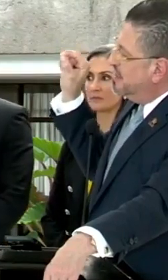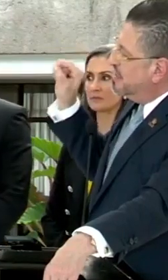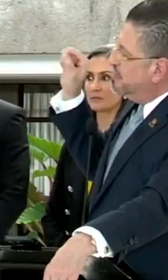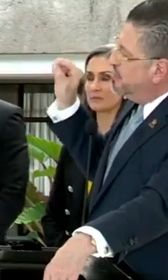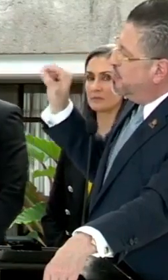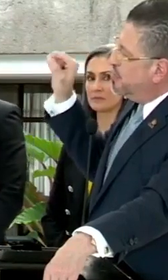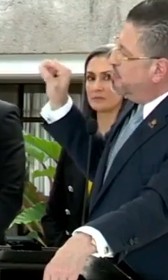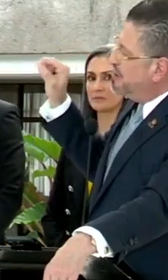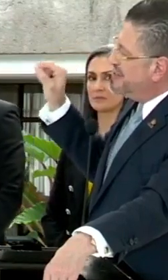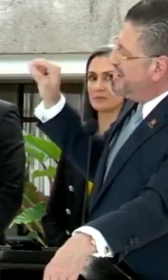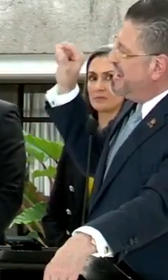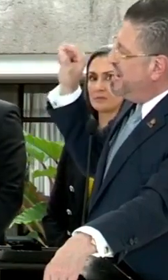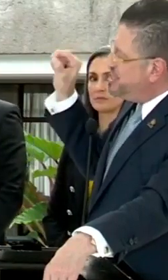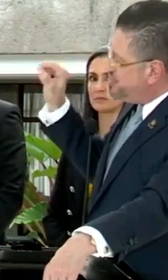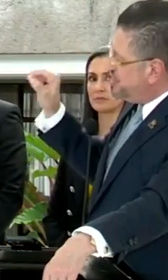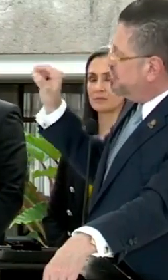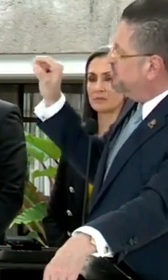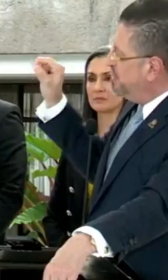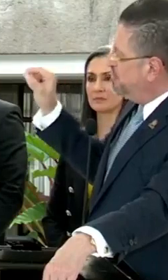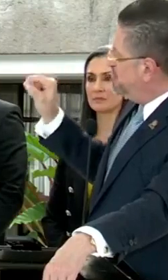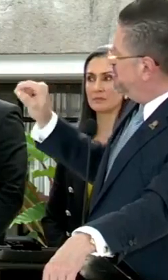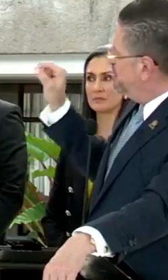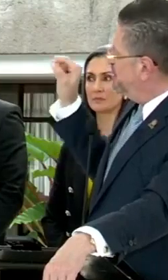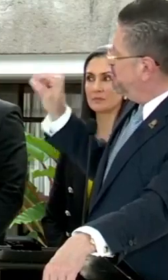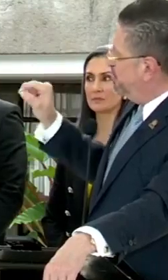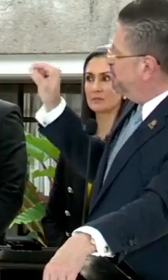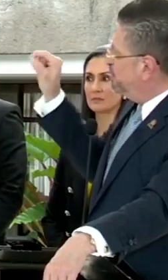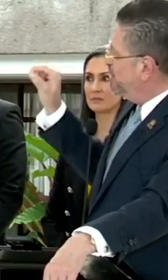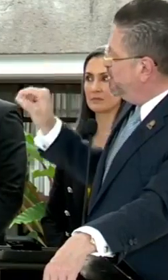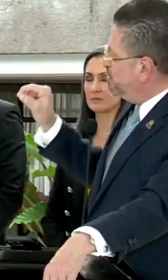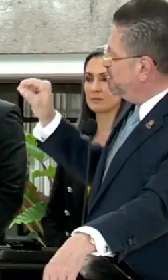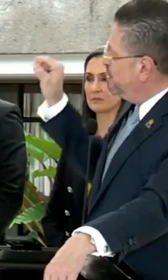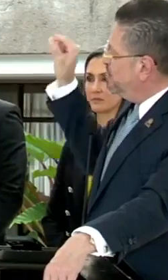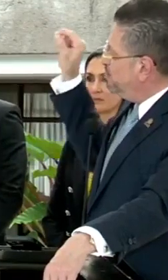CR.go.cr. Ok, Mi Mejor Compra CR, como hablo yo,